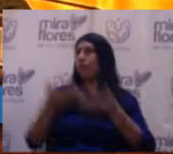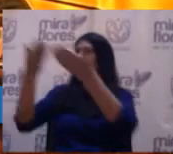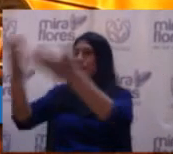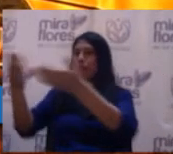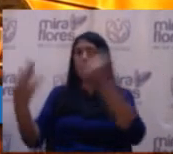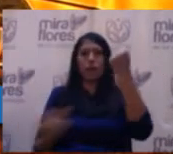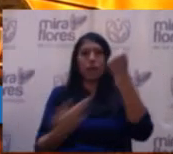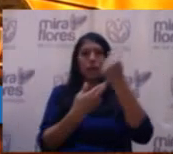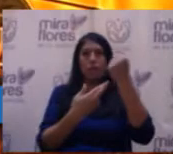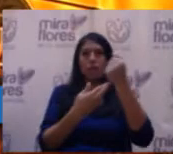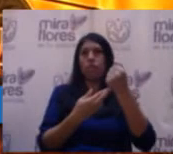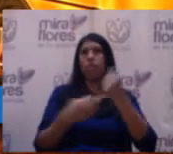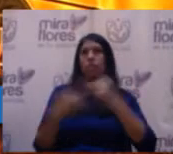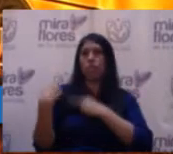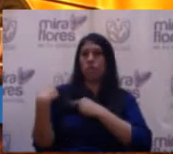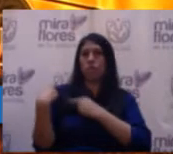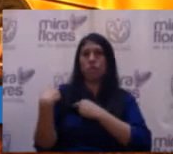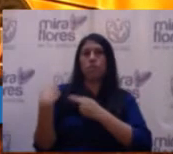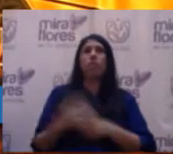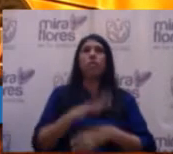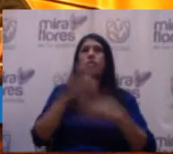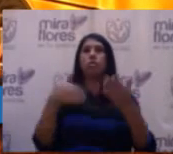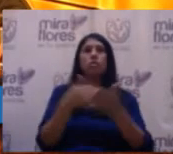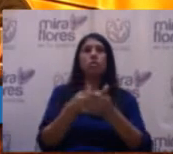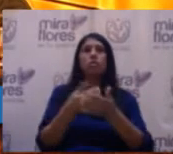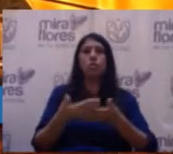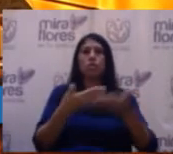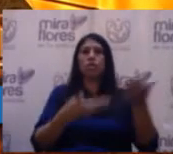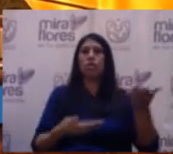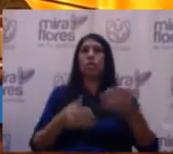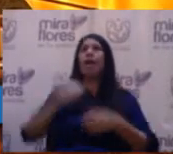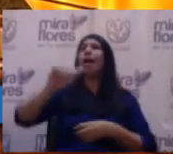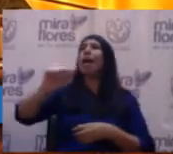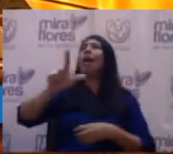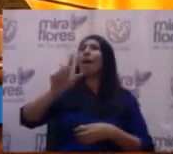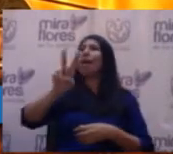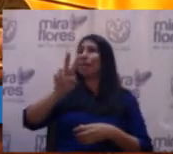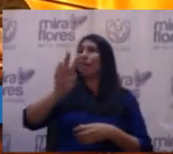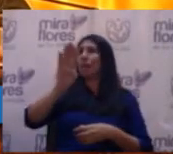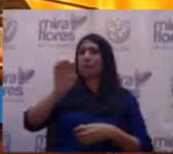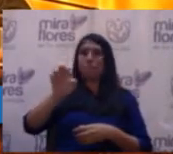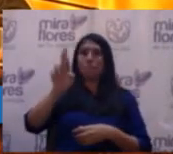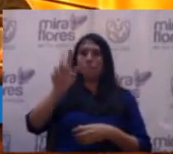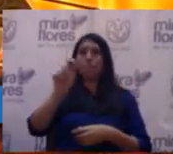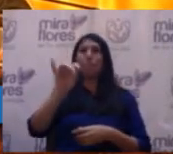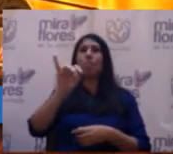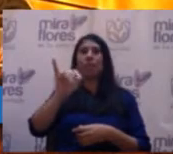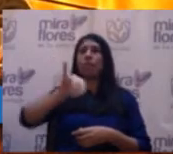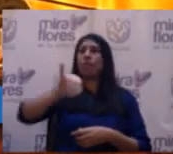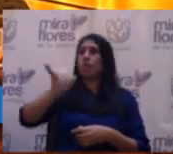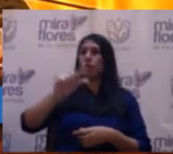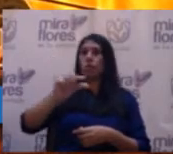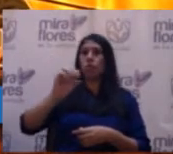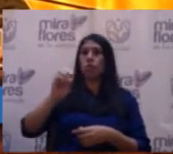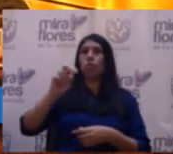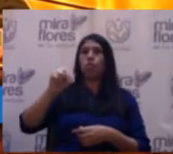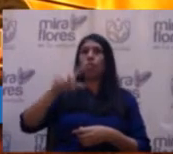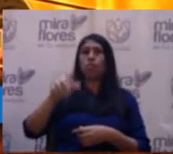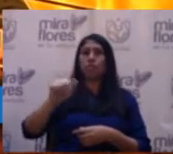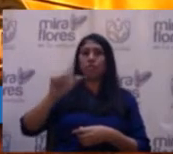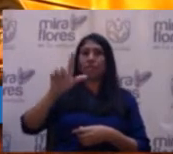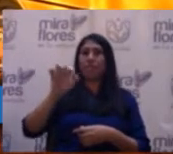González del Riego. Eso es todo en despacho, señor alcalde. De Albertis González del Riego. Perdón, de Albertis González del Riego. Solamente se ha